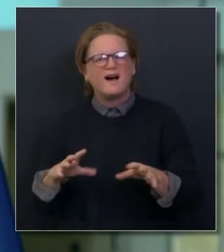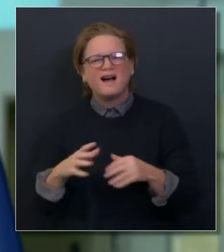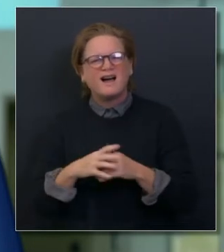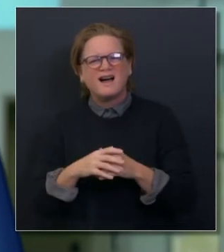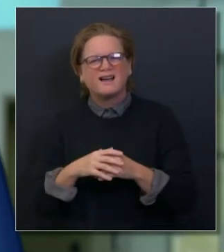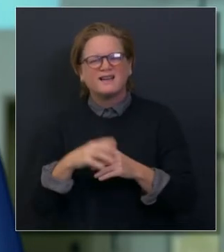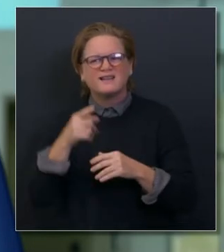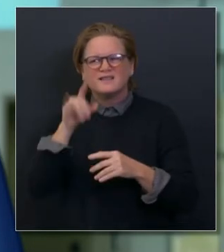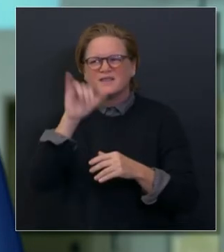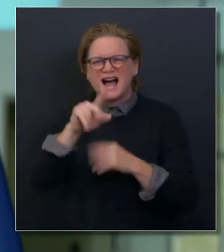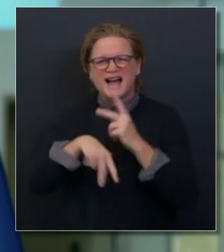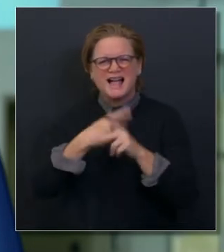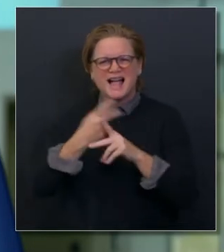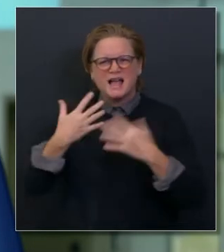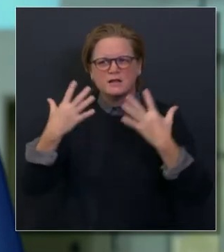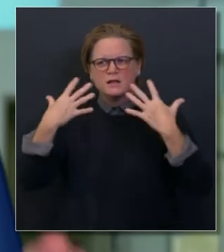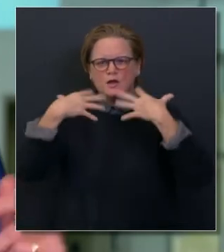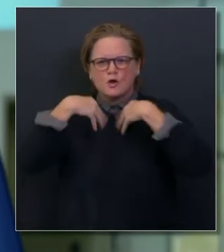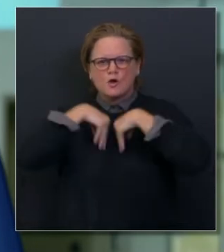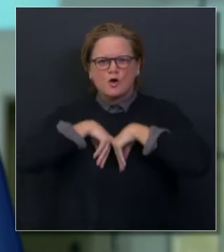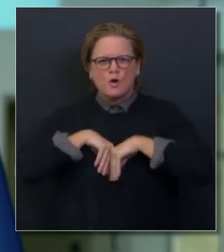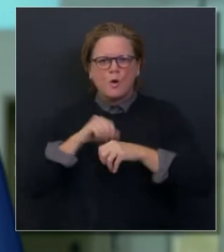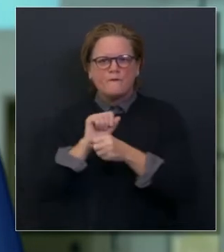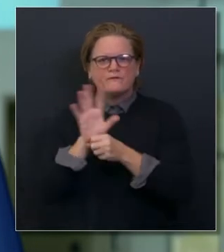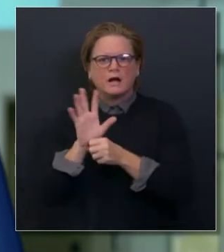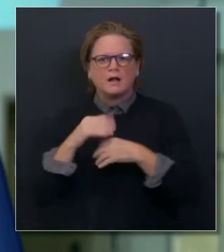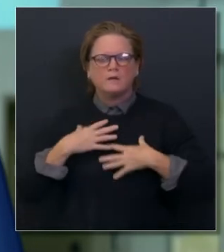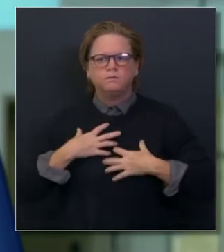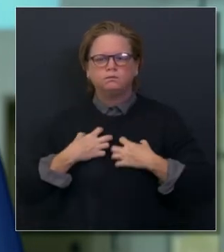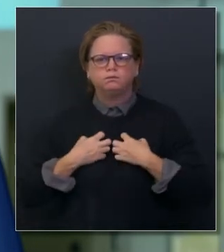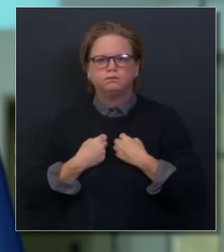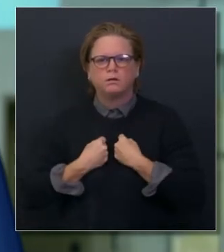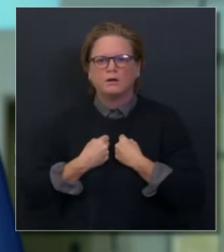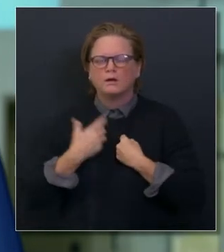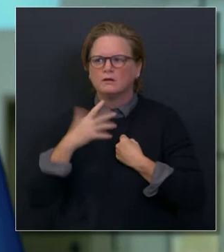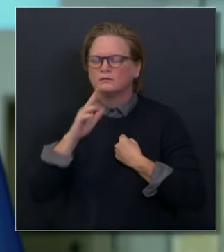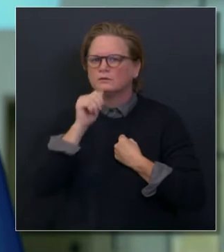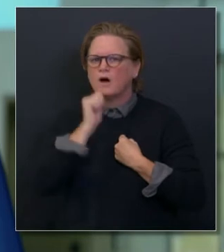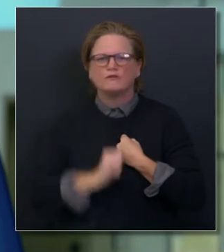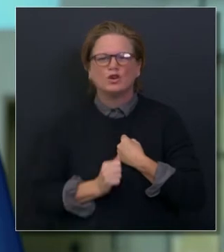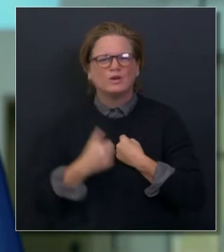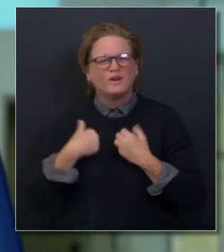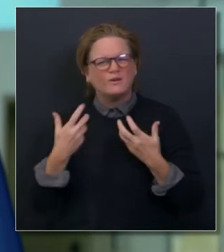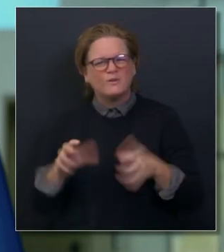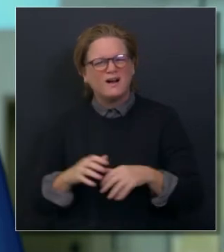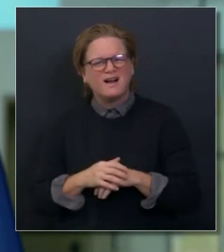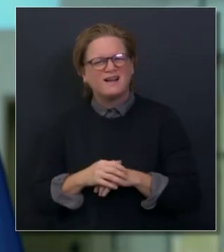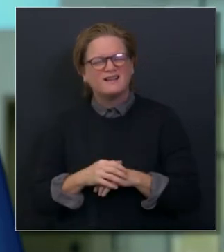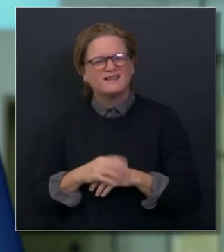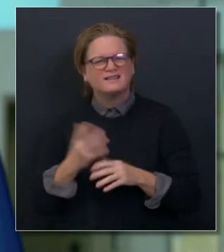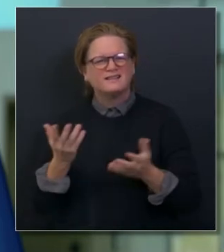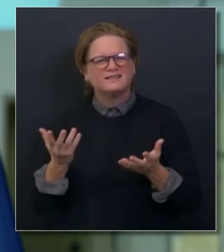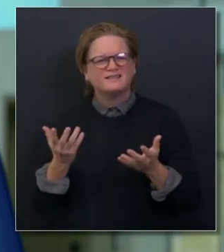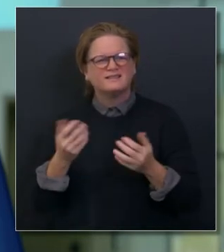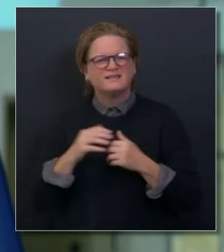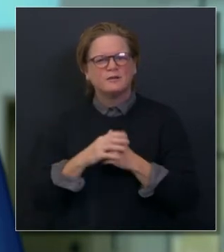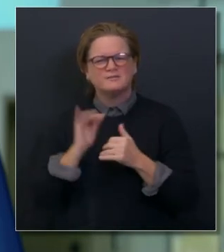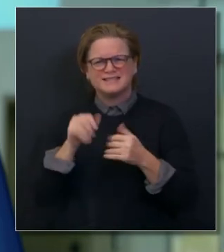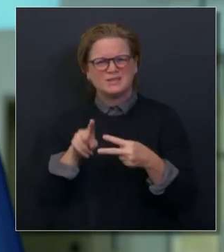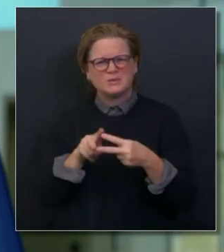destrozadas, personas que jamás podremos recuperar, personas a las cuales nunca